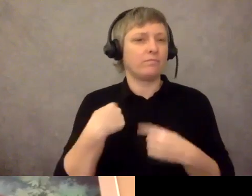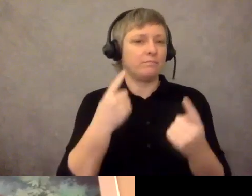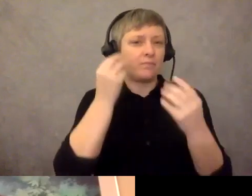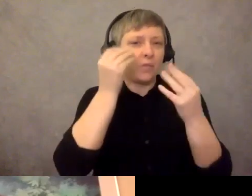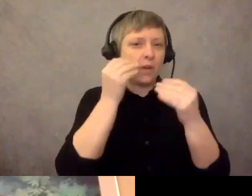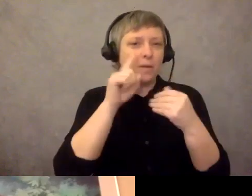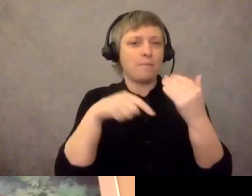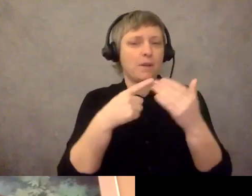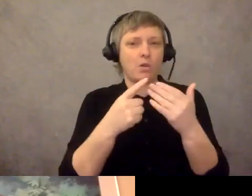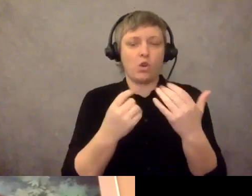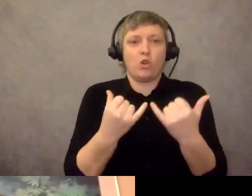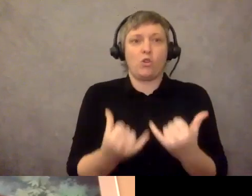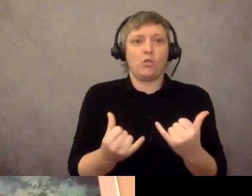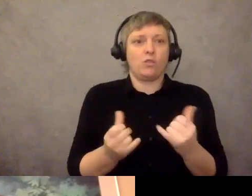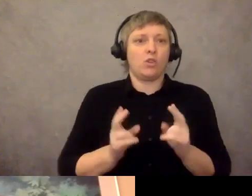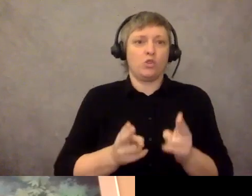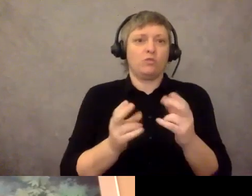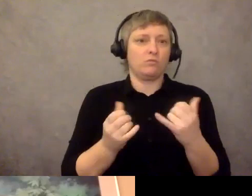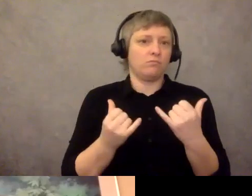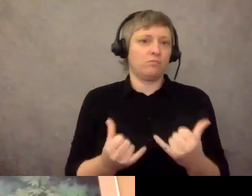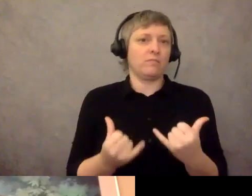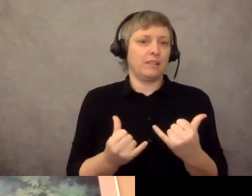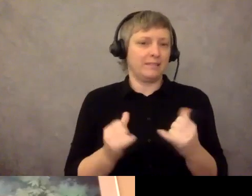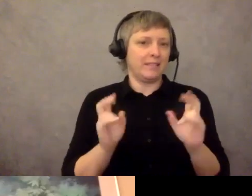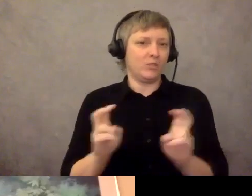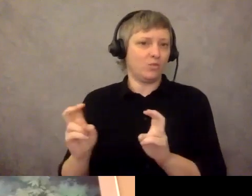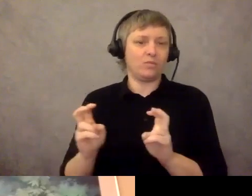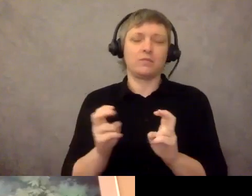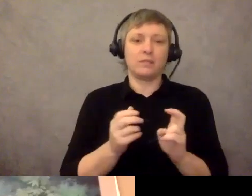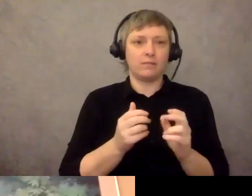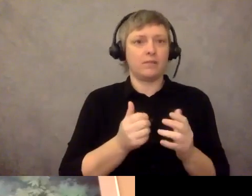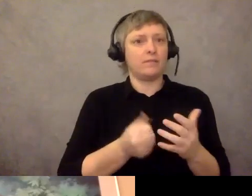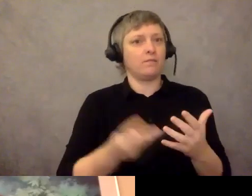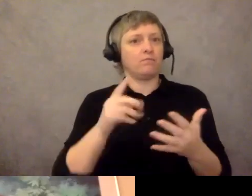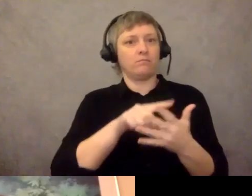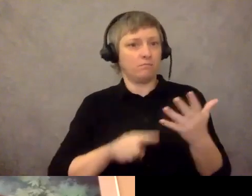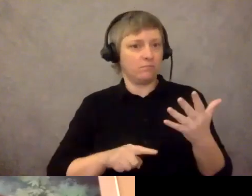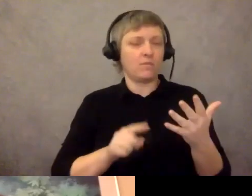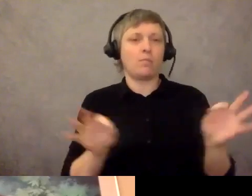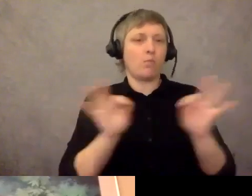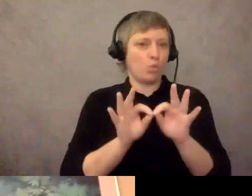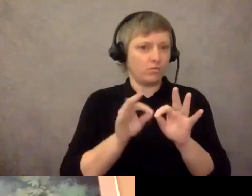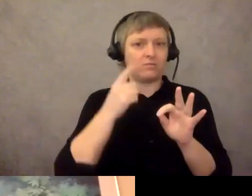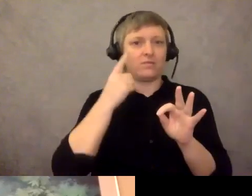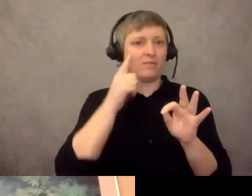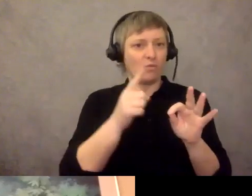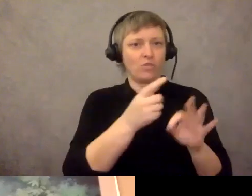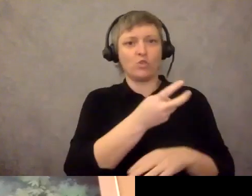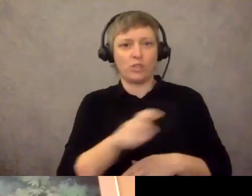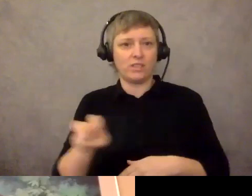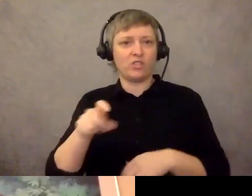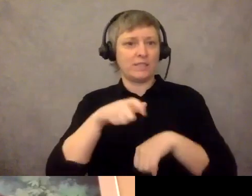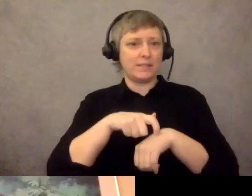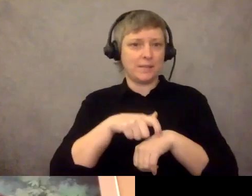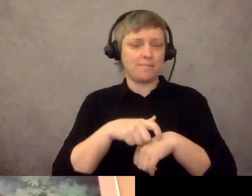de que hay muchas cosas que son muy importantes en la implementación de la transición, pero una de las más urgentes, el hecho